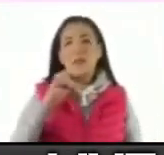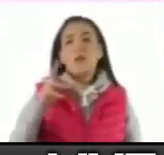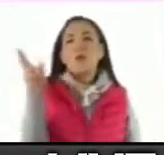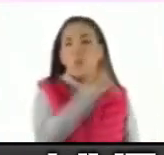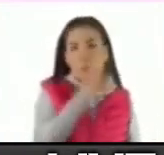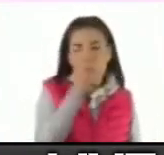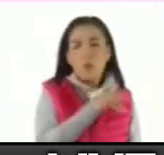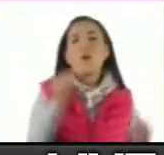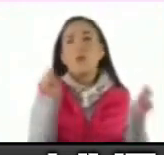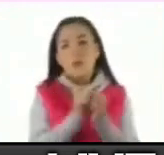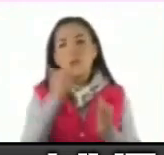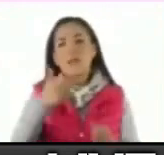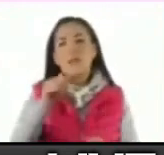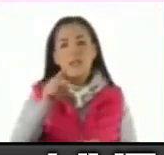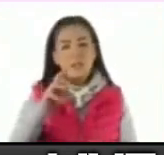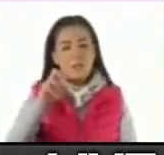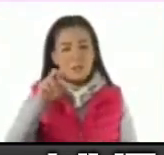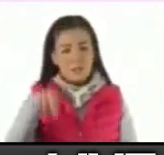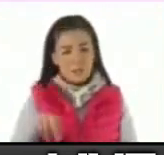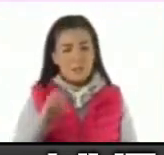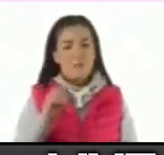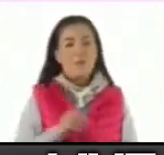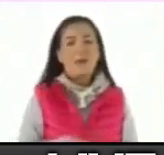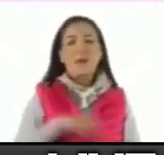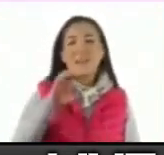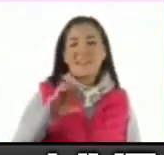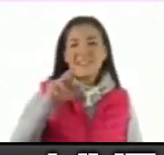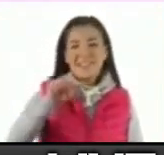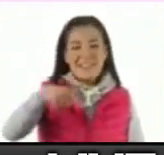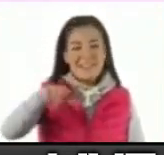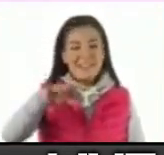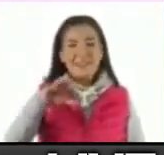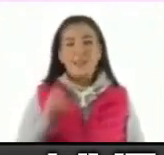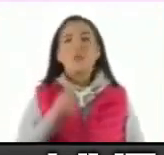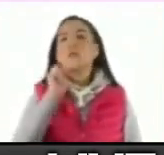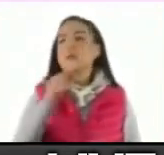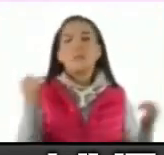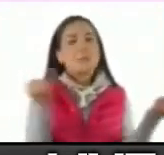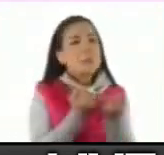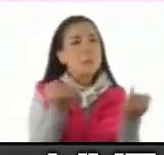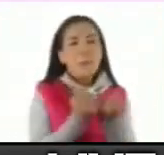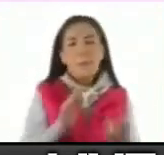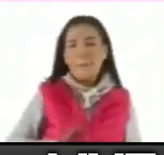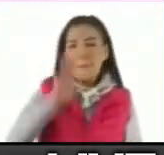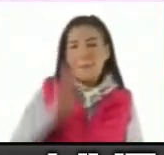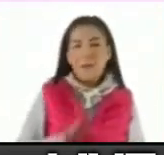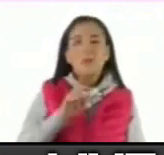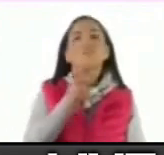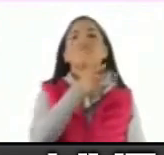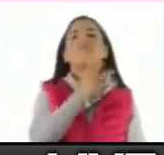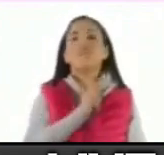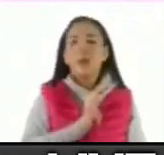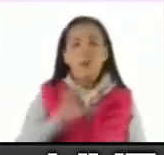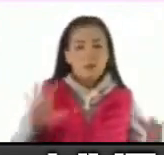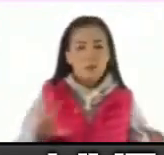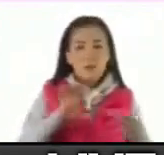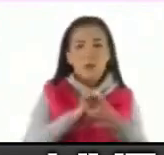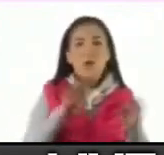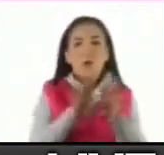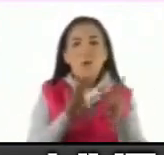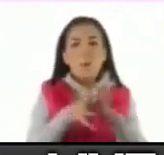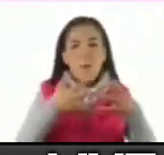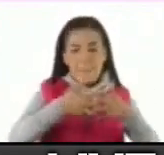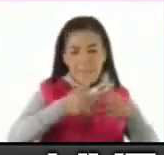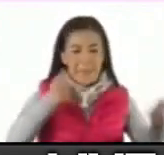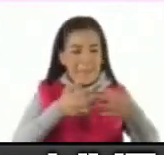de hidrógeno. En el craqueo, es muy similar al proceso que se utiliza en el petróleo. Consiste en la ruptura de